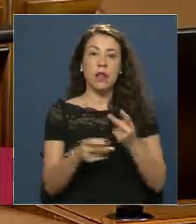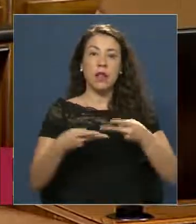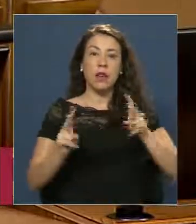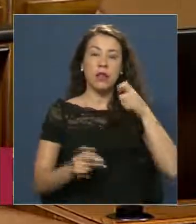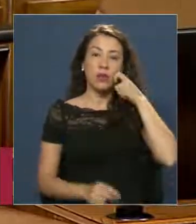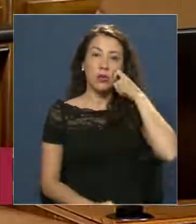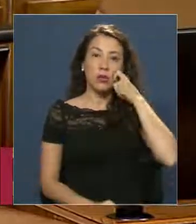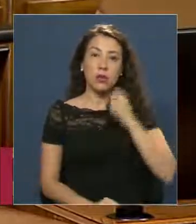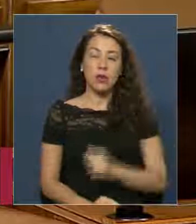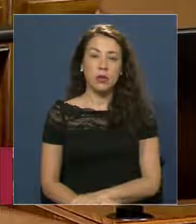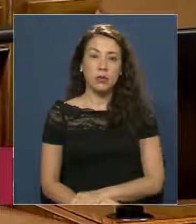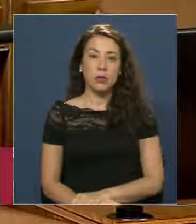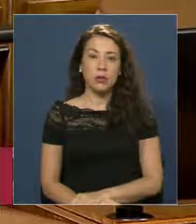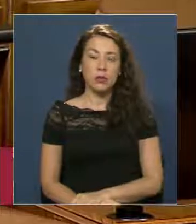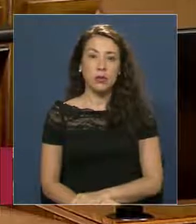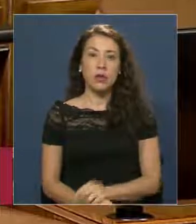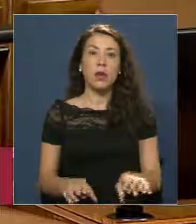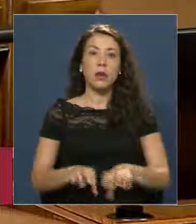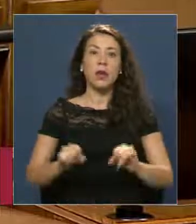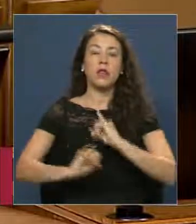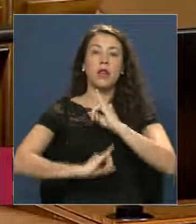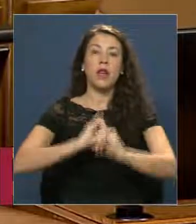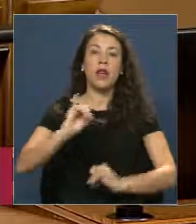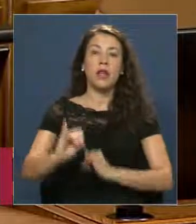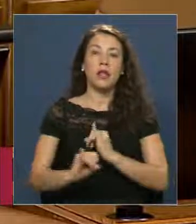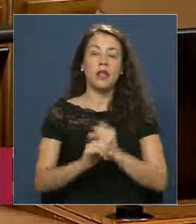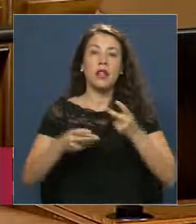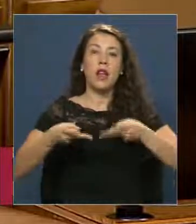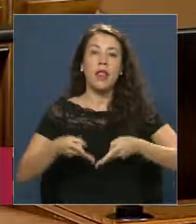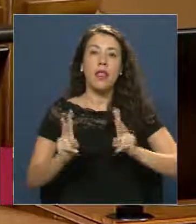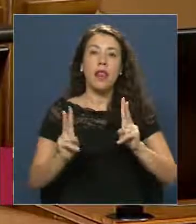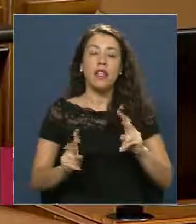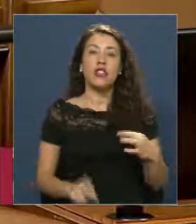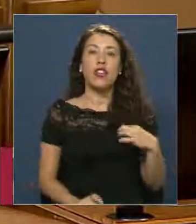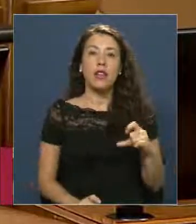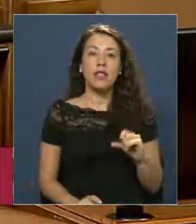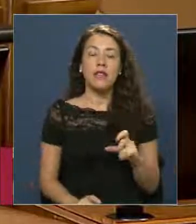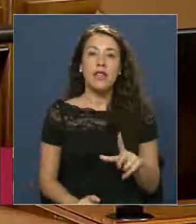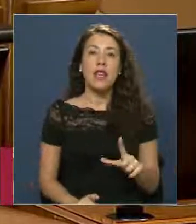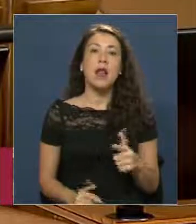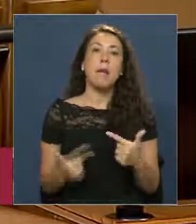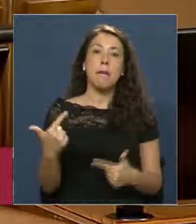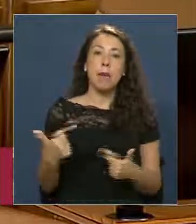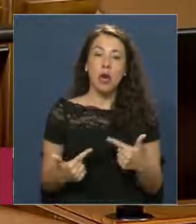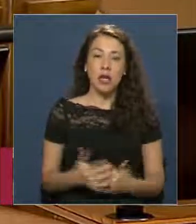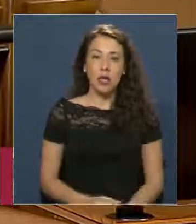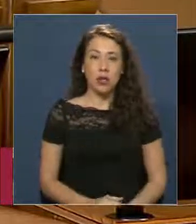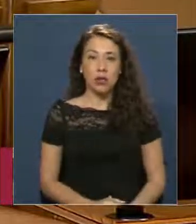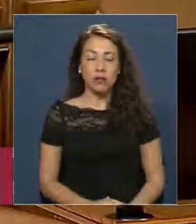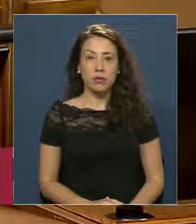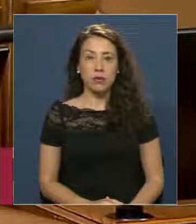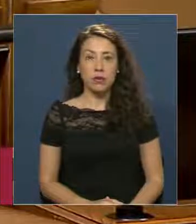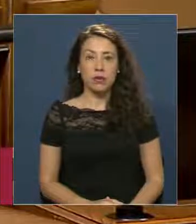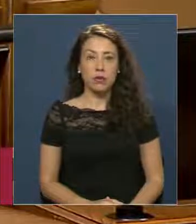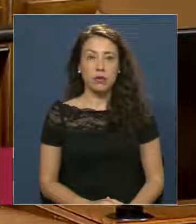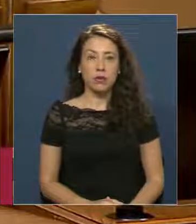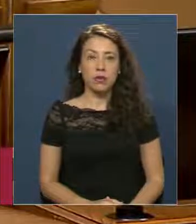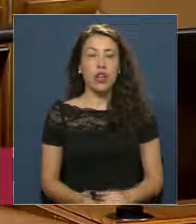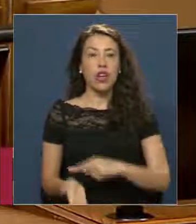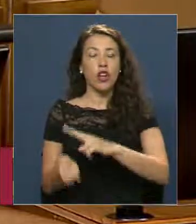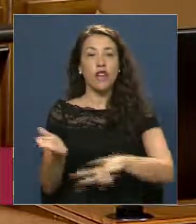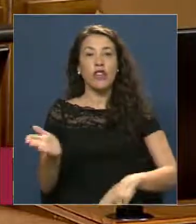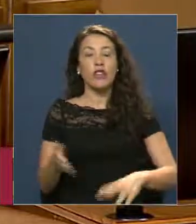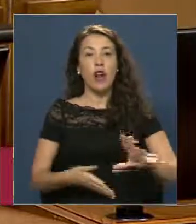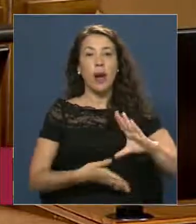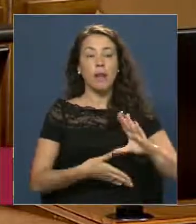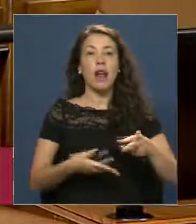derechos humanos, como el Pacto Internacional de Derechos Civiles y Políticos, la Convención